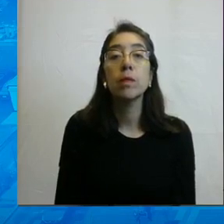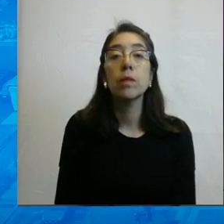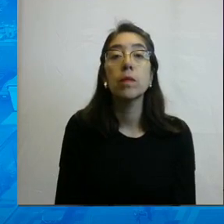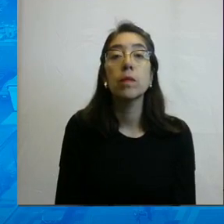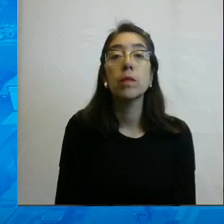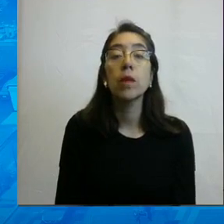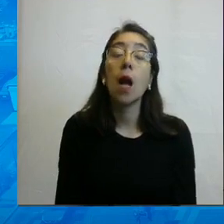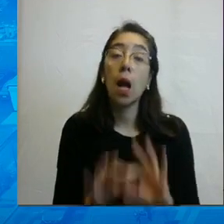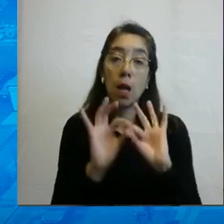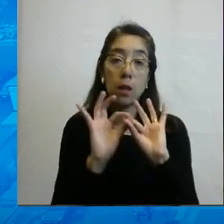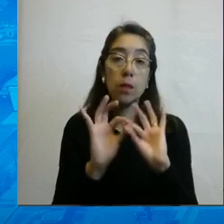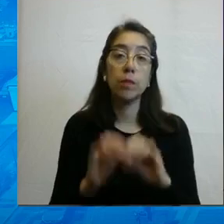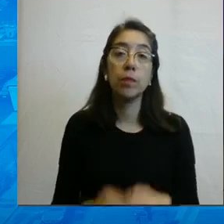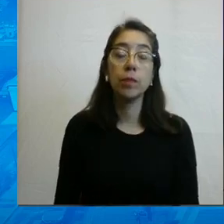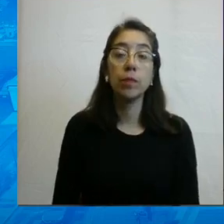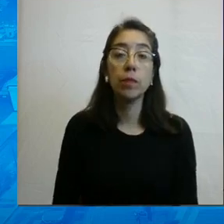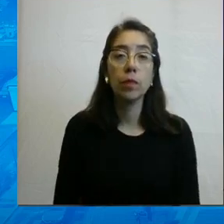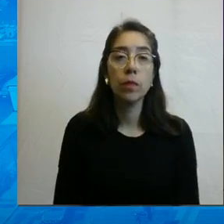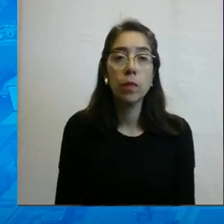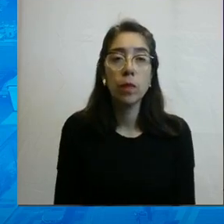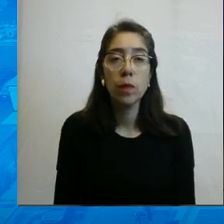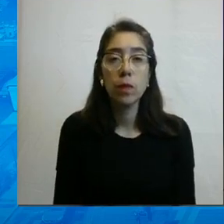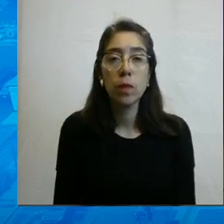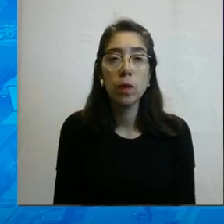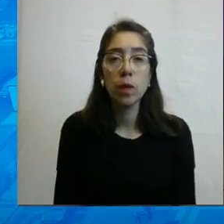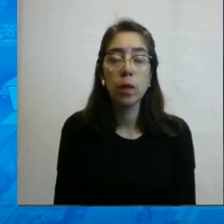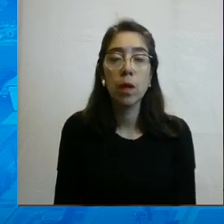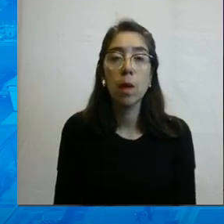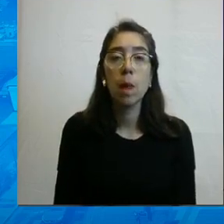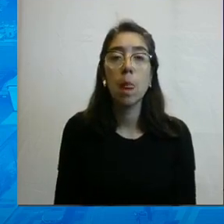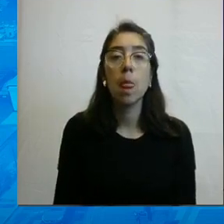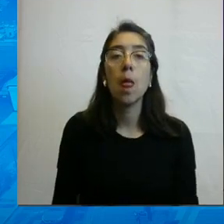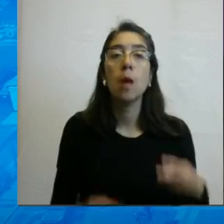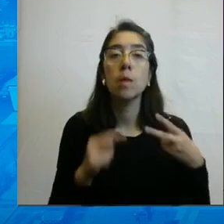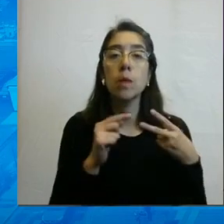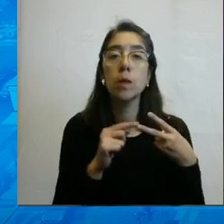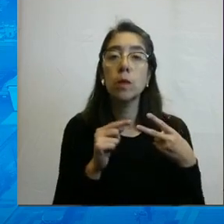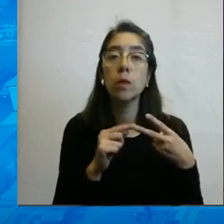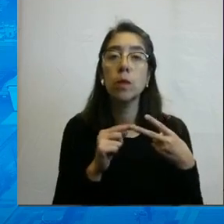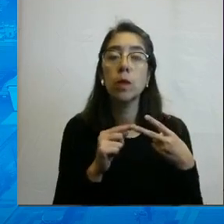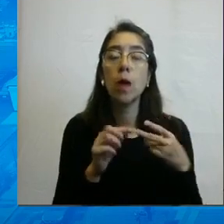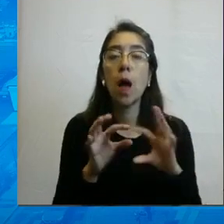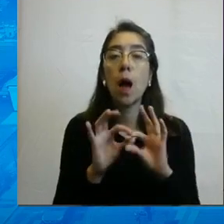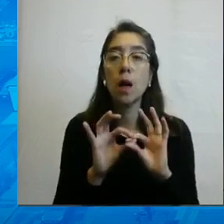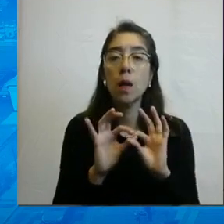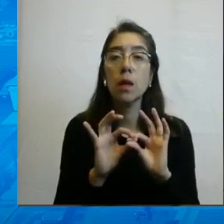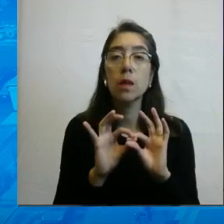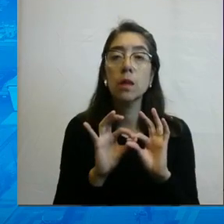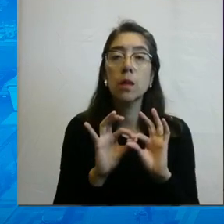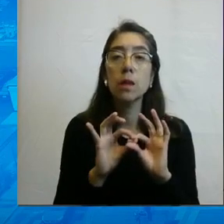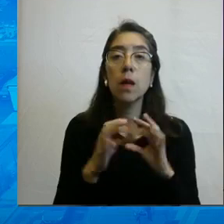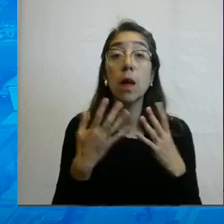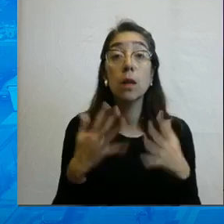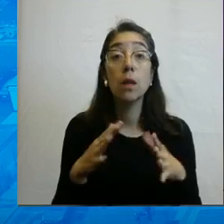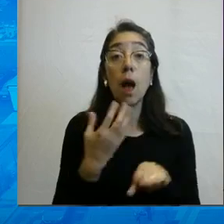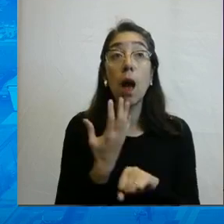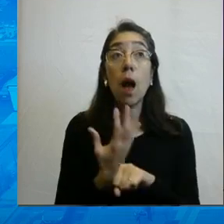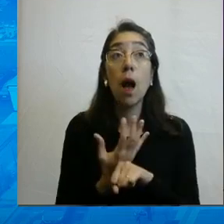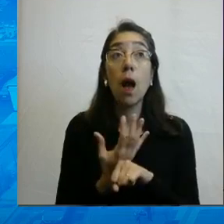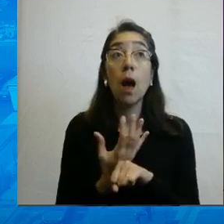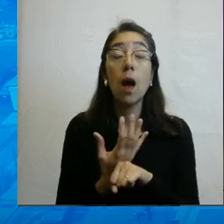ese agradecimiento. Y en segunda instancia, agradecer también que ya tenemos decreto, el